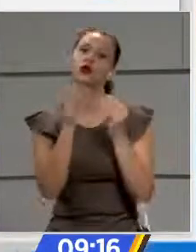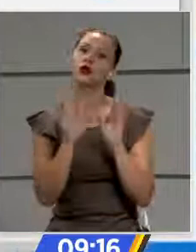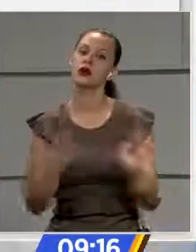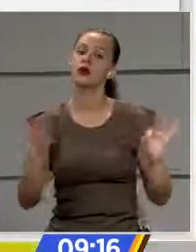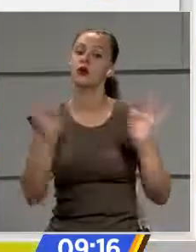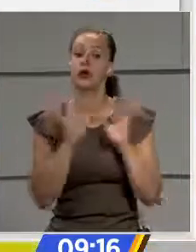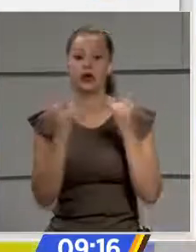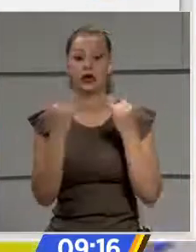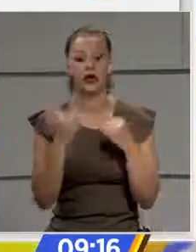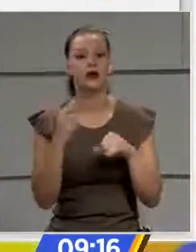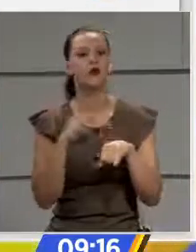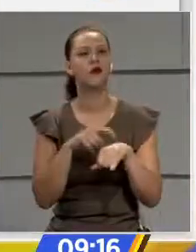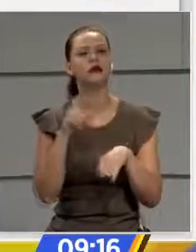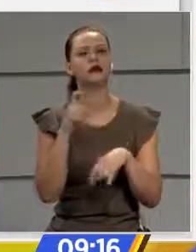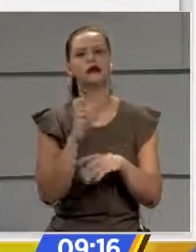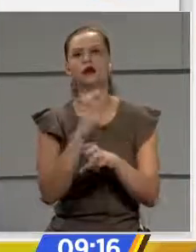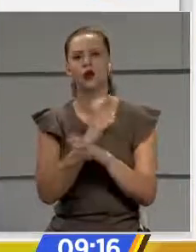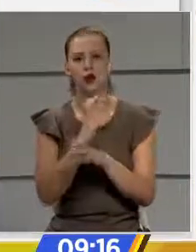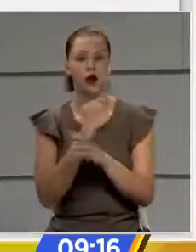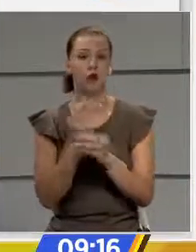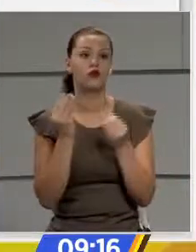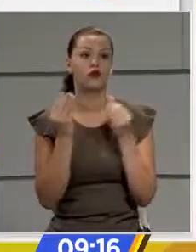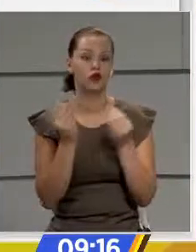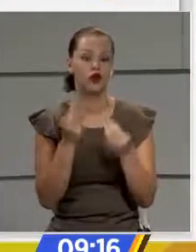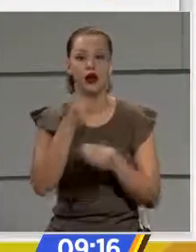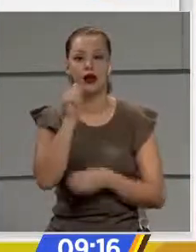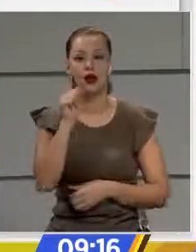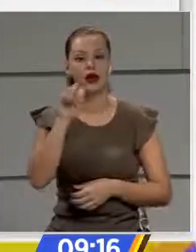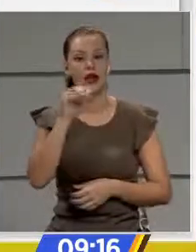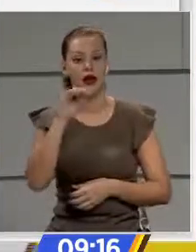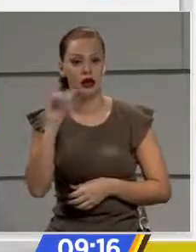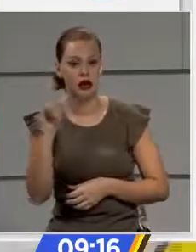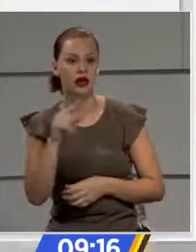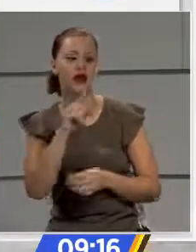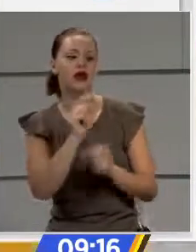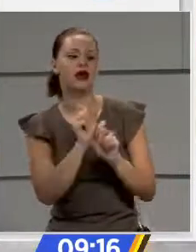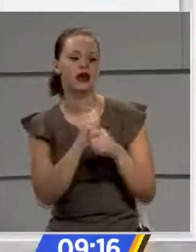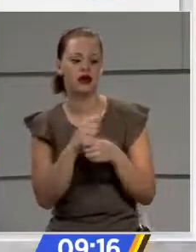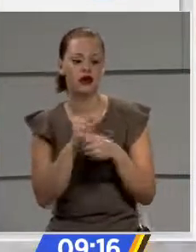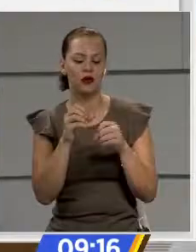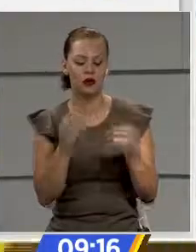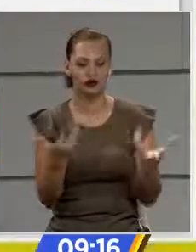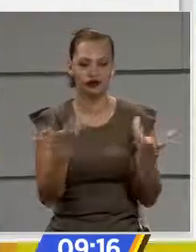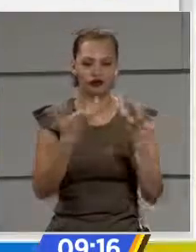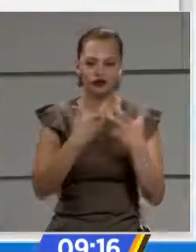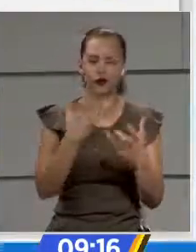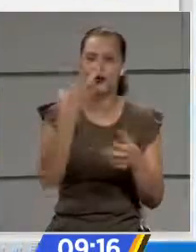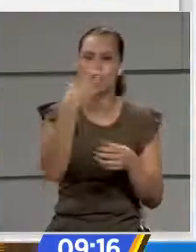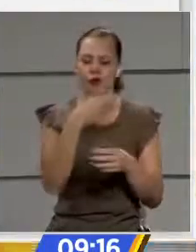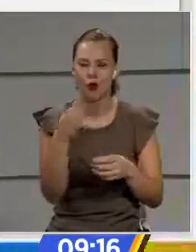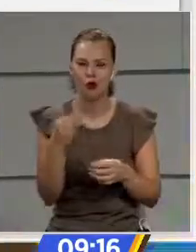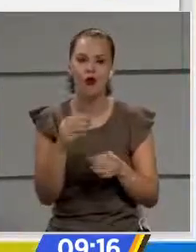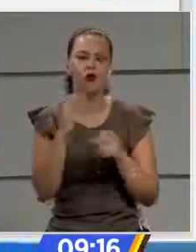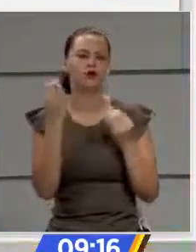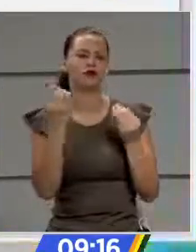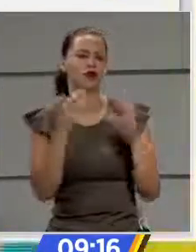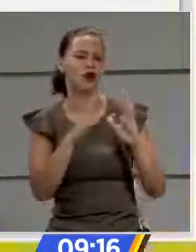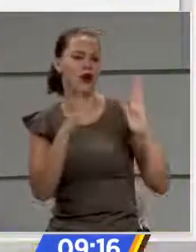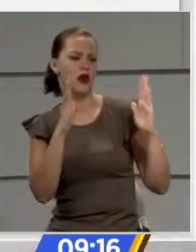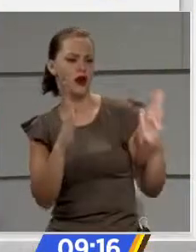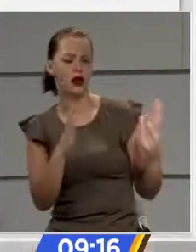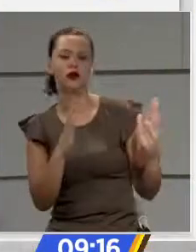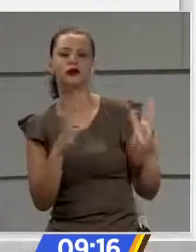este momento tenemos que cuidarlos tanto. Ayer Lady Sergio los armaron, quedaron muy bonitos, quedaron súper grandes. Tenemos